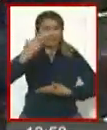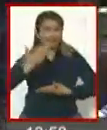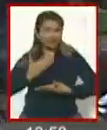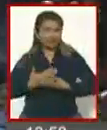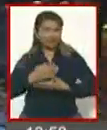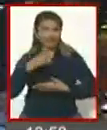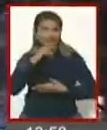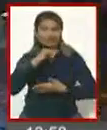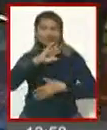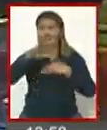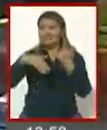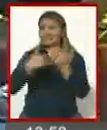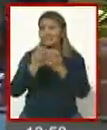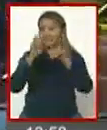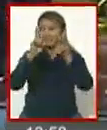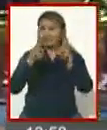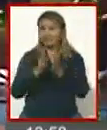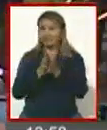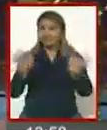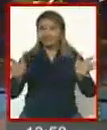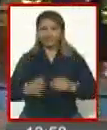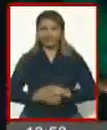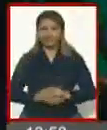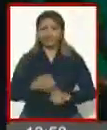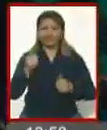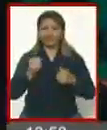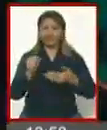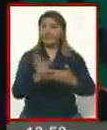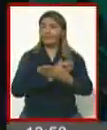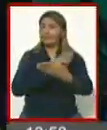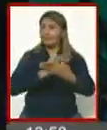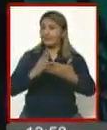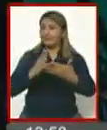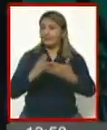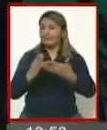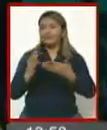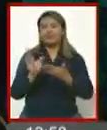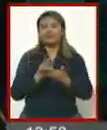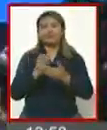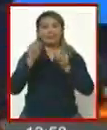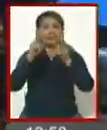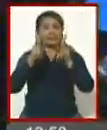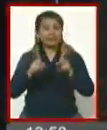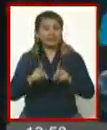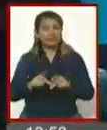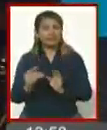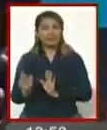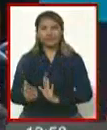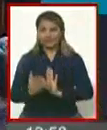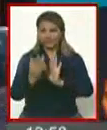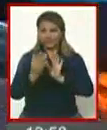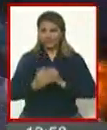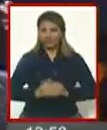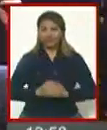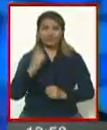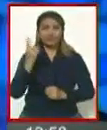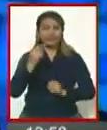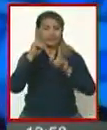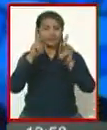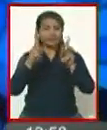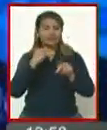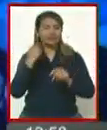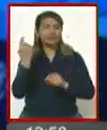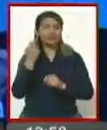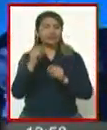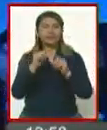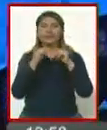es mentira, es para todo el público. ¿Cuáles fueron las canciones que se interpretaron, los personajes también que estuvieron presentes? Una de las personas, o sea,